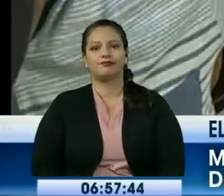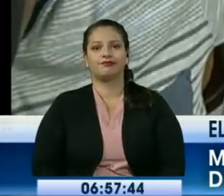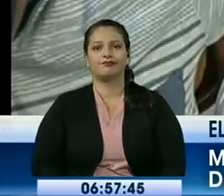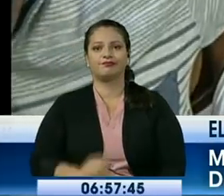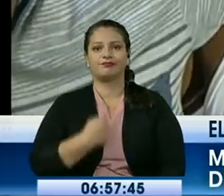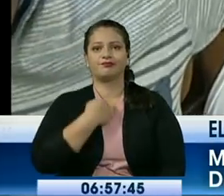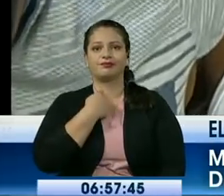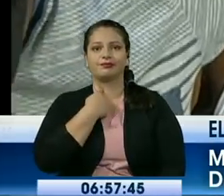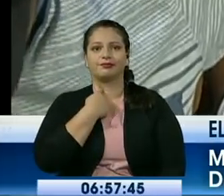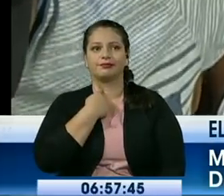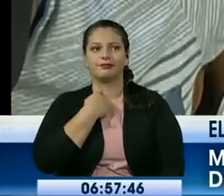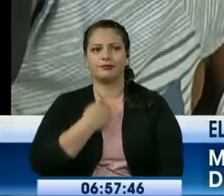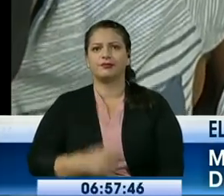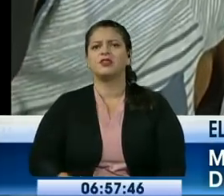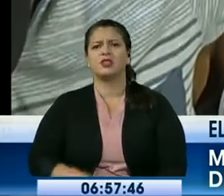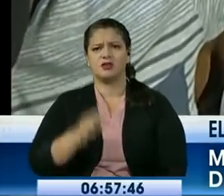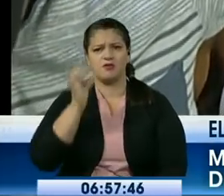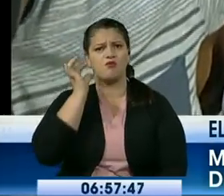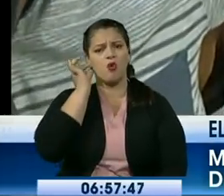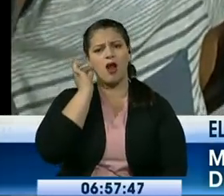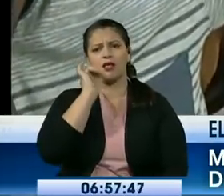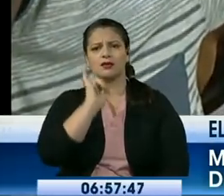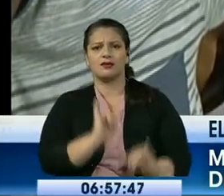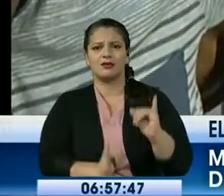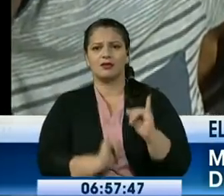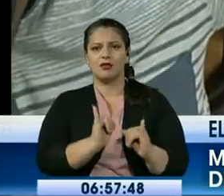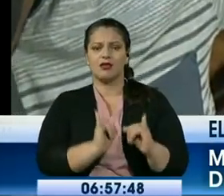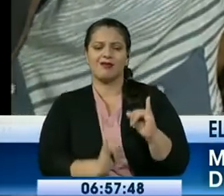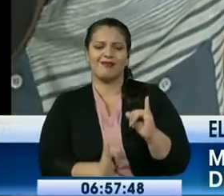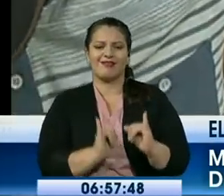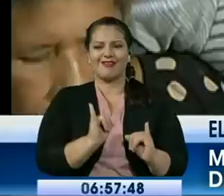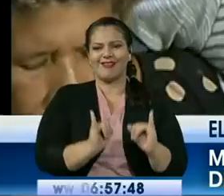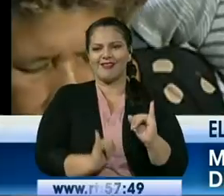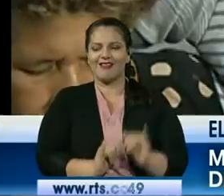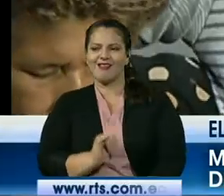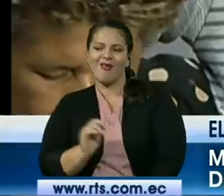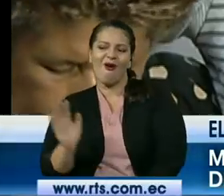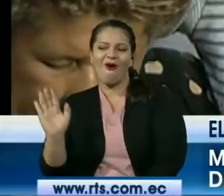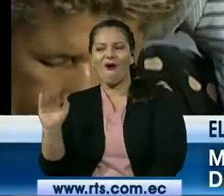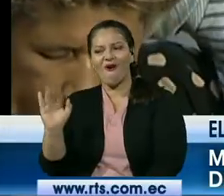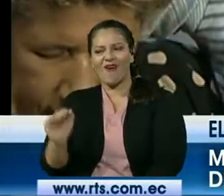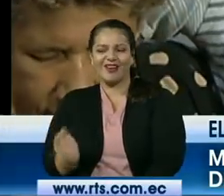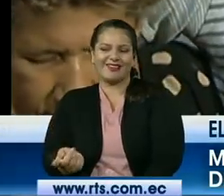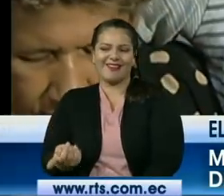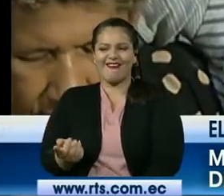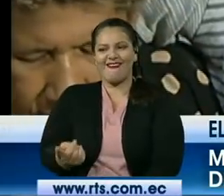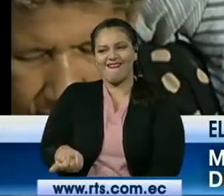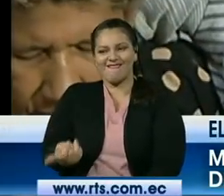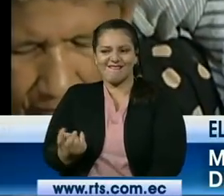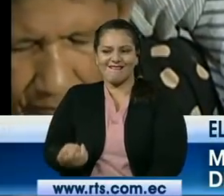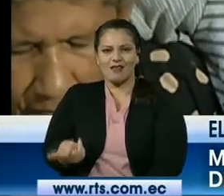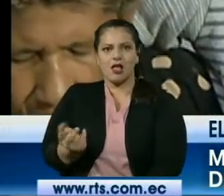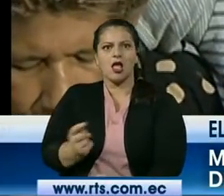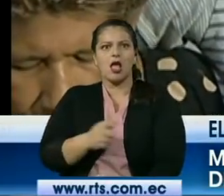interceptan? Unas señoritas. ¿Ya? Unas señoritas, y ahí se dio la situación. No recuerdo nada, solo que amanecí en el